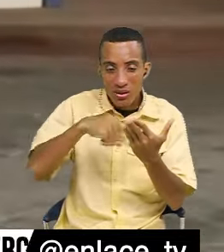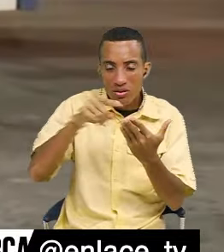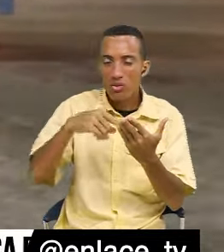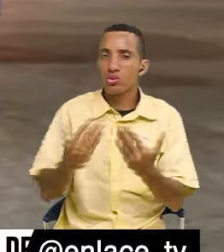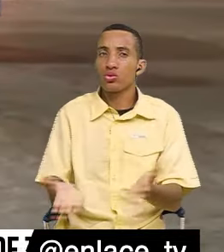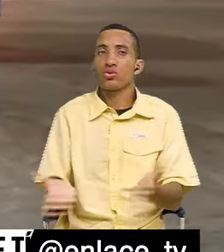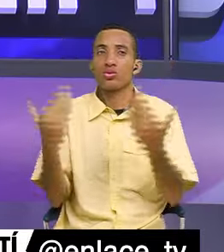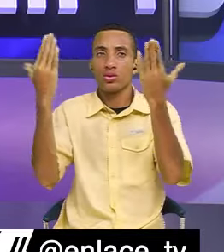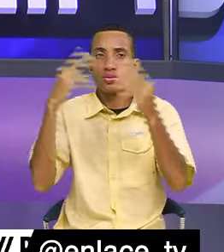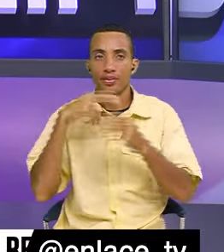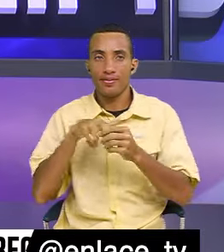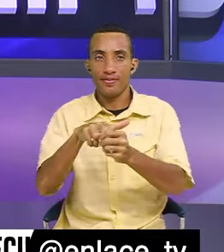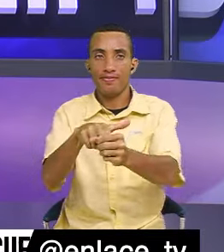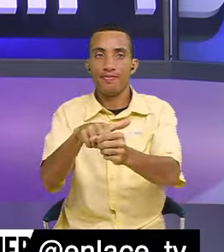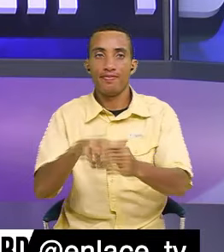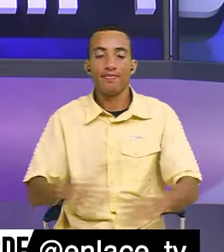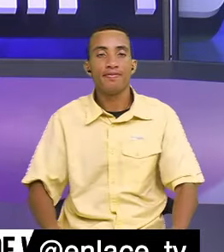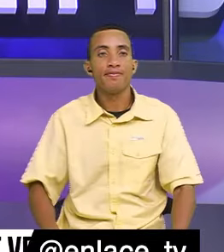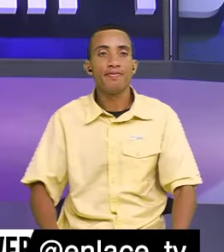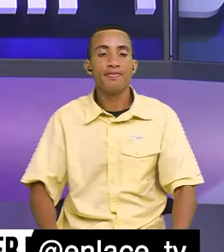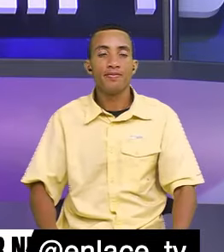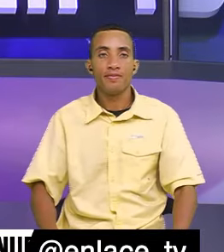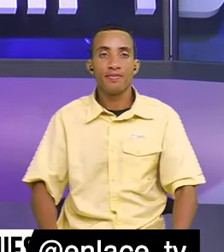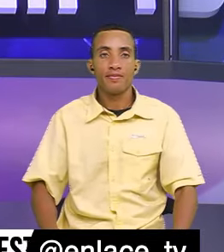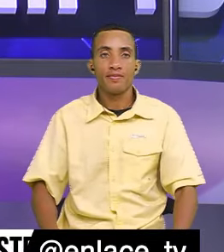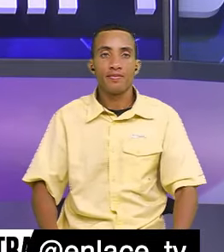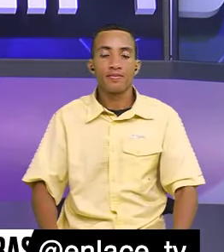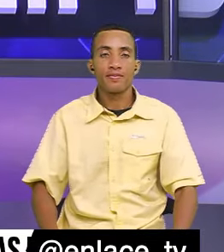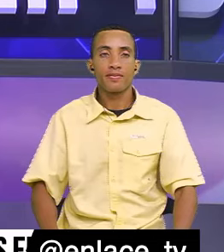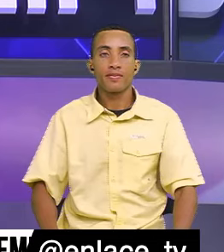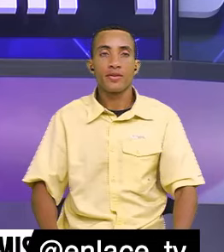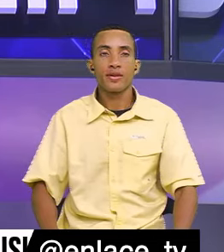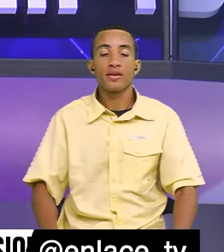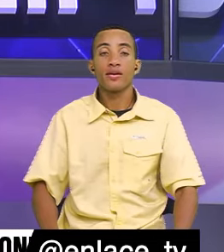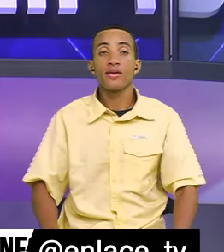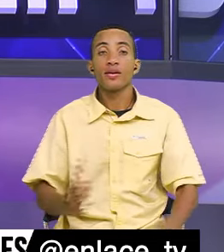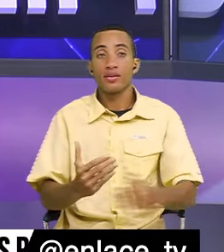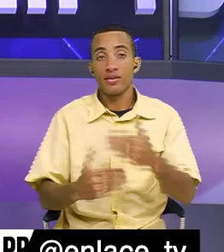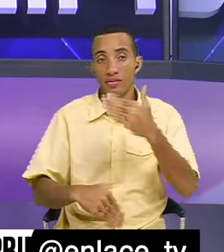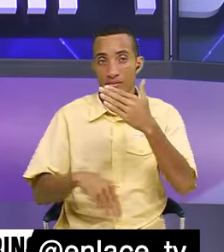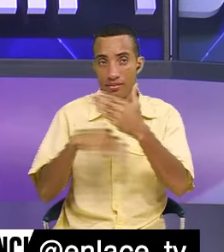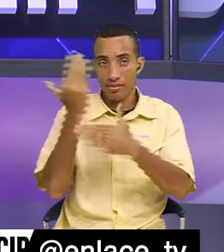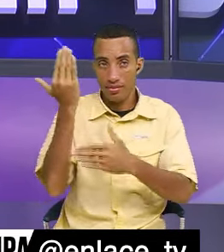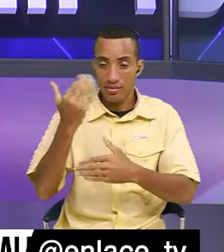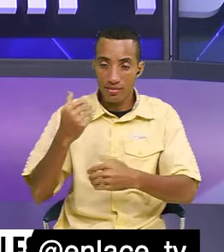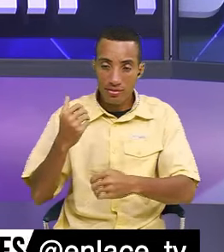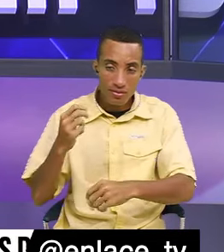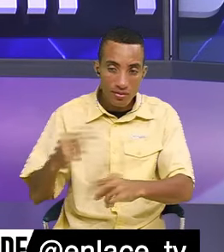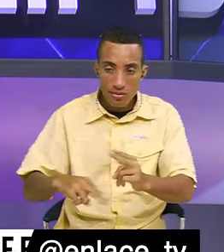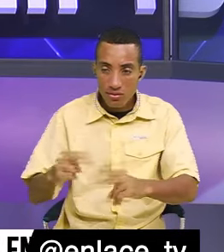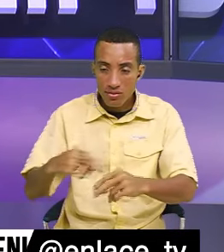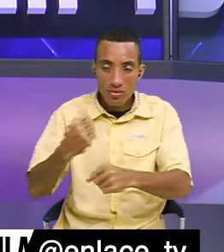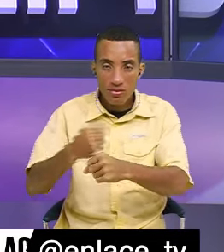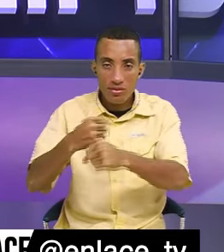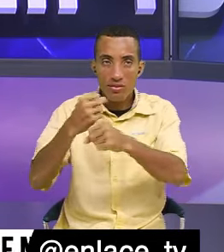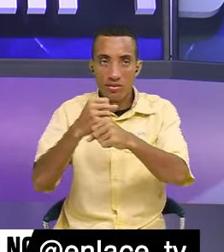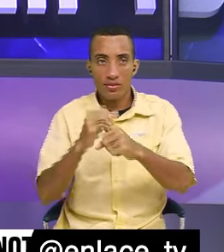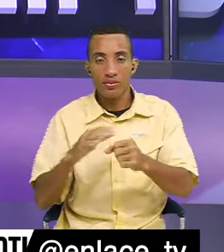rural. Y comenzó la optimización de 9 minipetar en Barranca Bermeja de las comunas 4 y